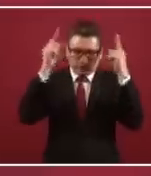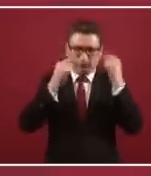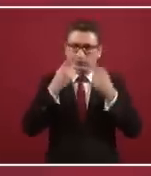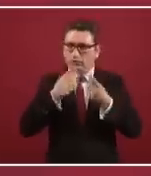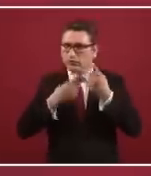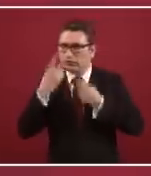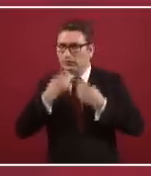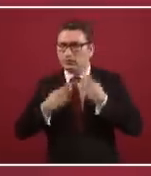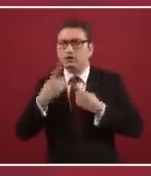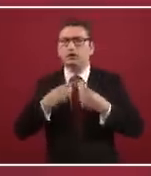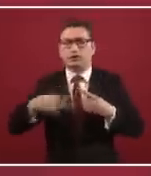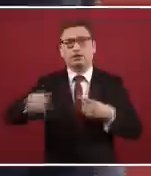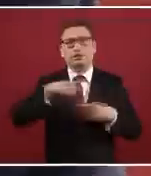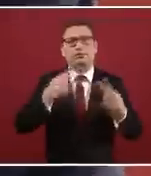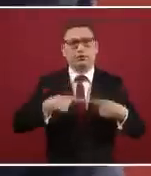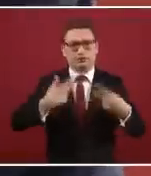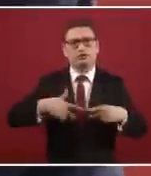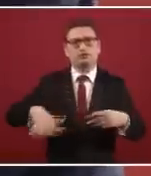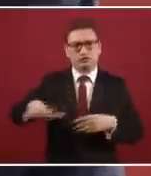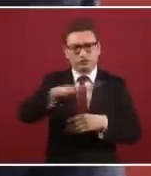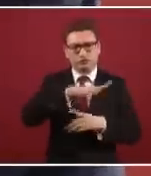escuchar a la gente,